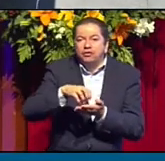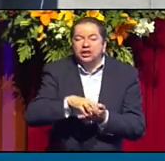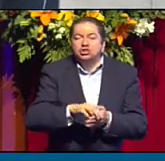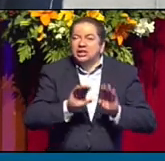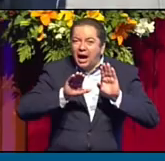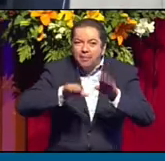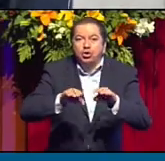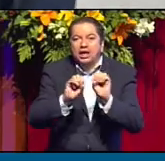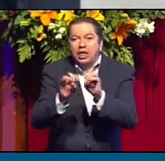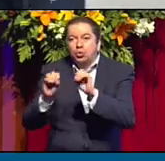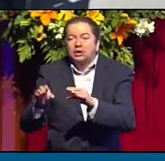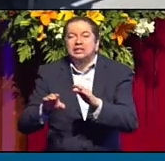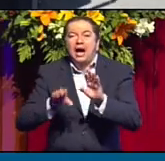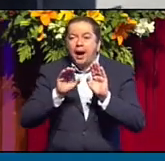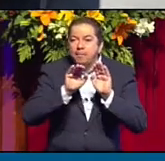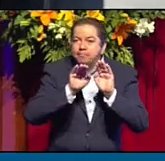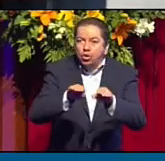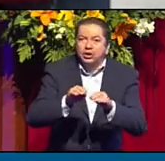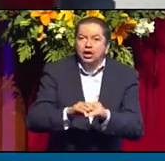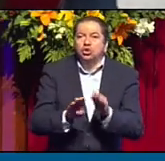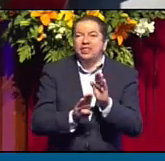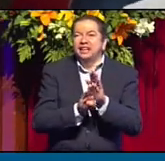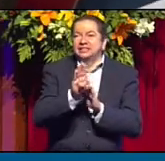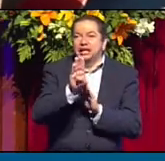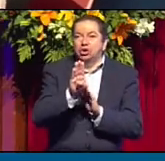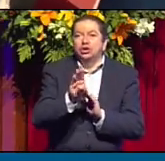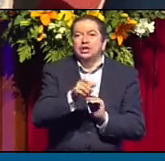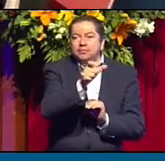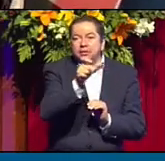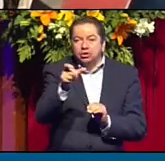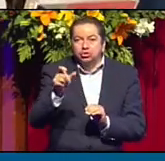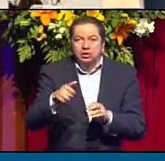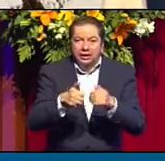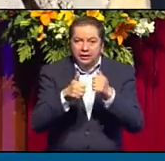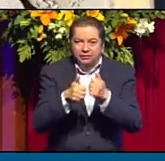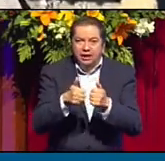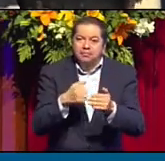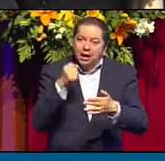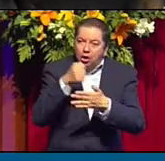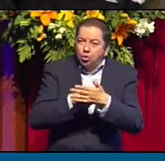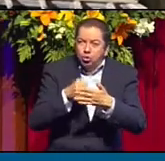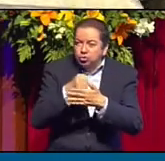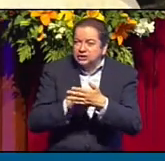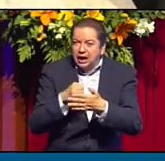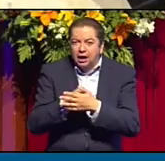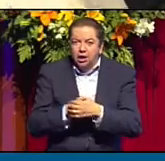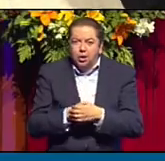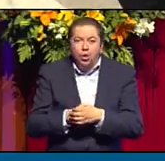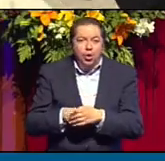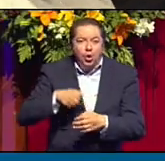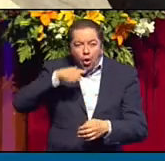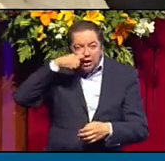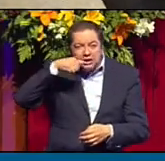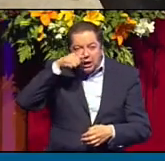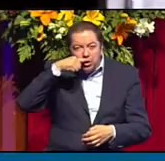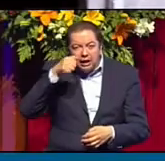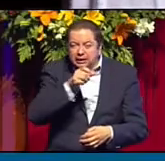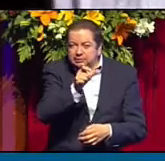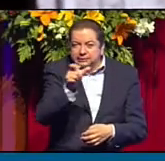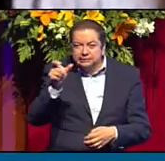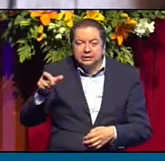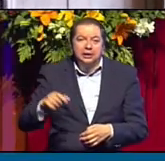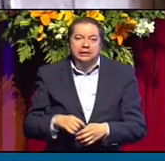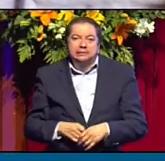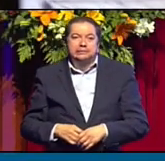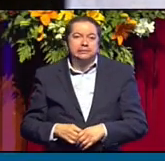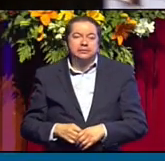educación, apoyando el desarrollo, efectivamente, de aquellas personas de bien para poder luchar contra el narcotráfico y todas esas plagas que tiene la